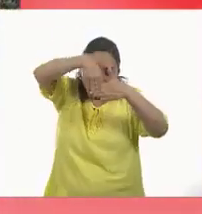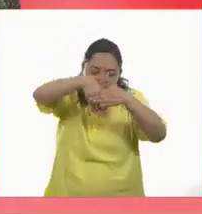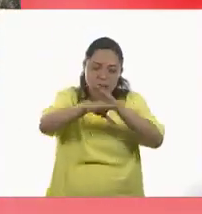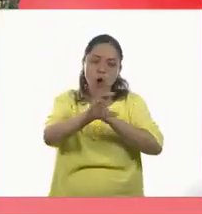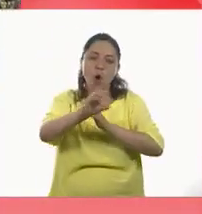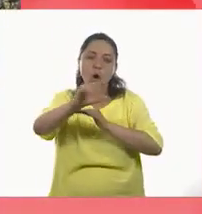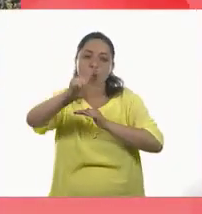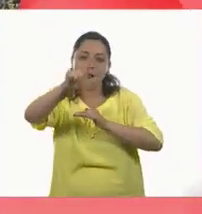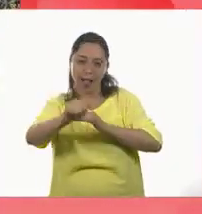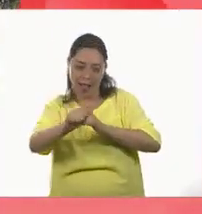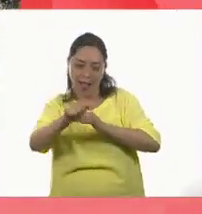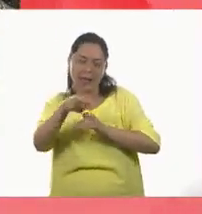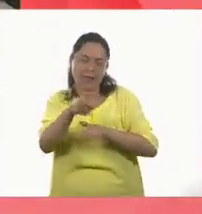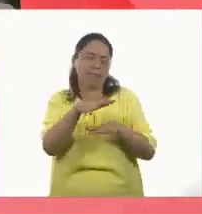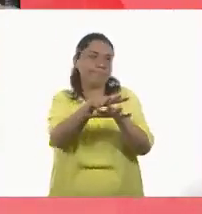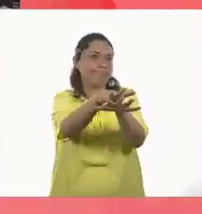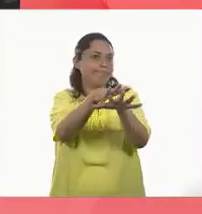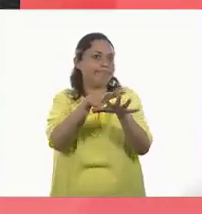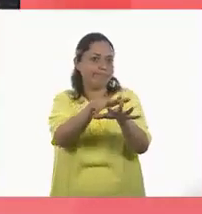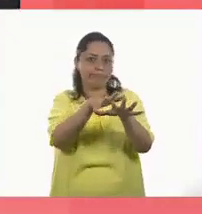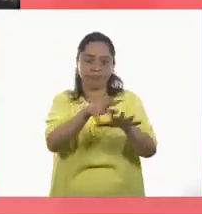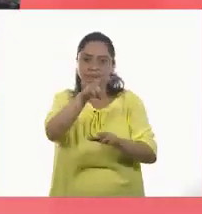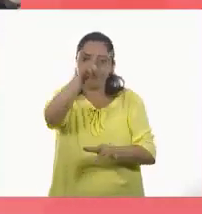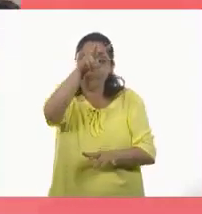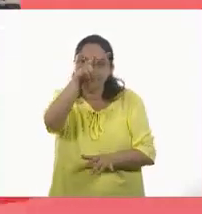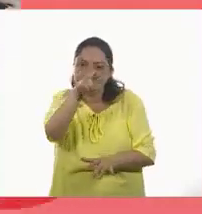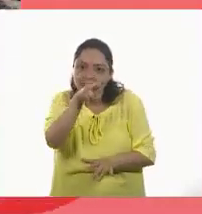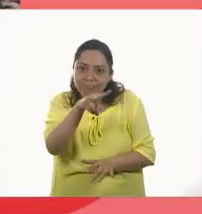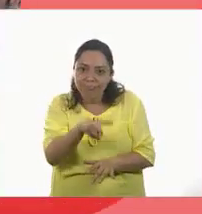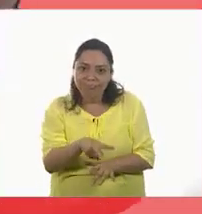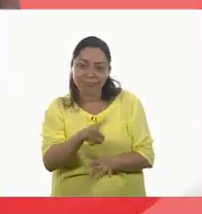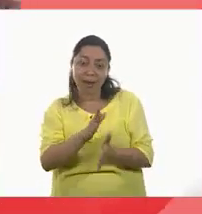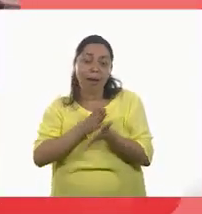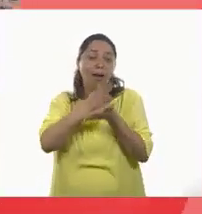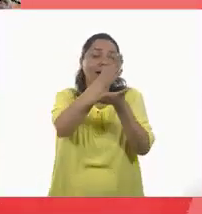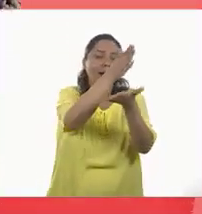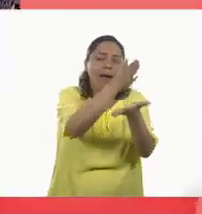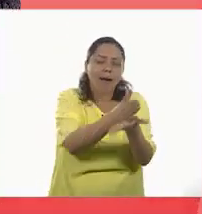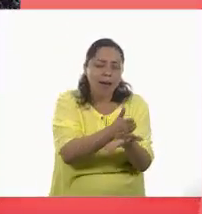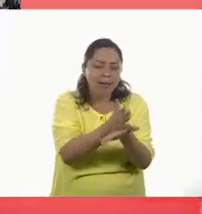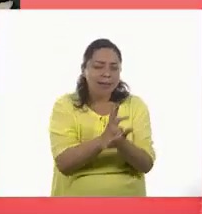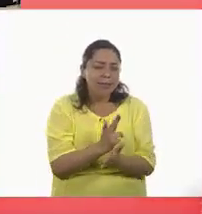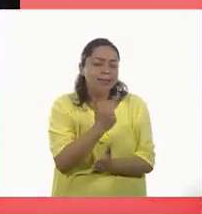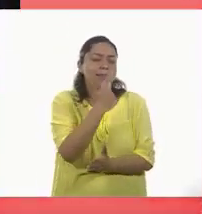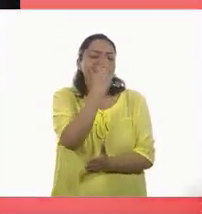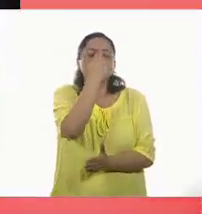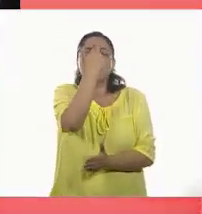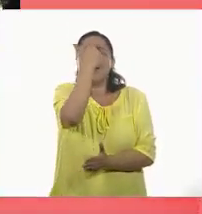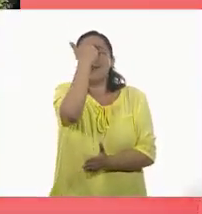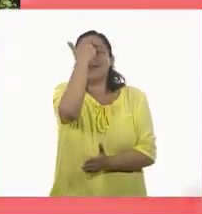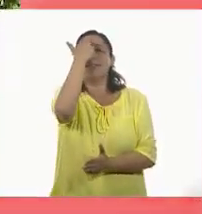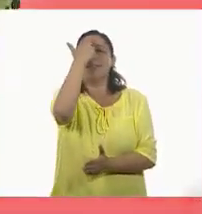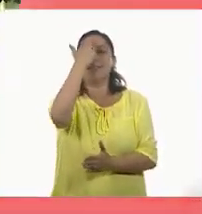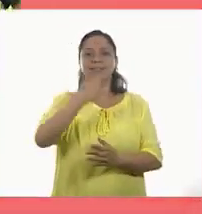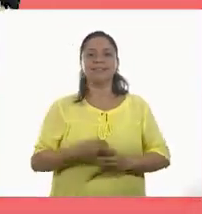Paseo enigmático e impresionante que deja huellas en cada visitante.